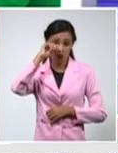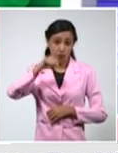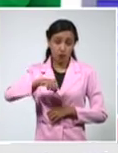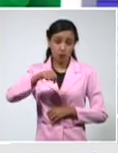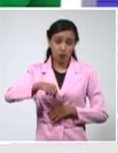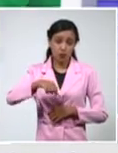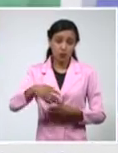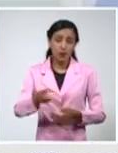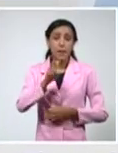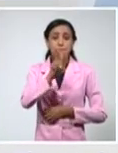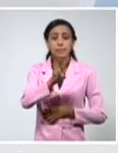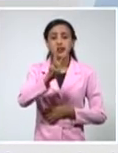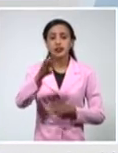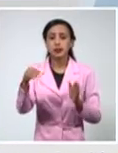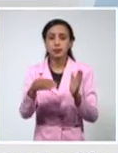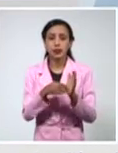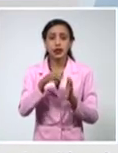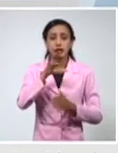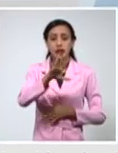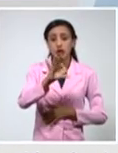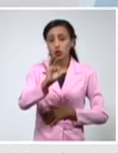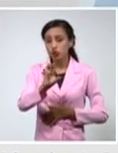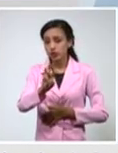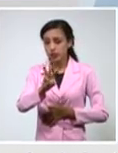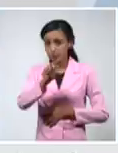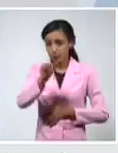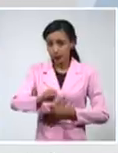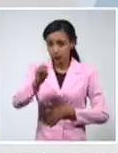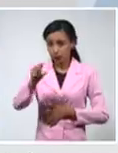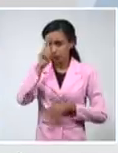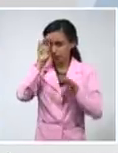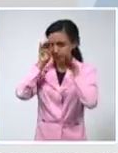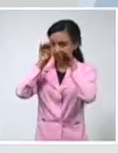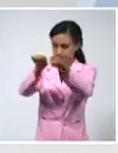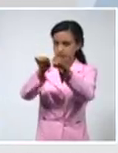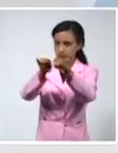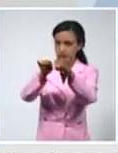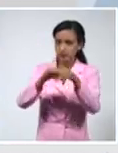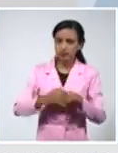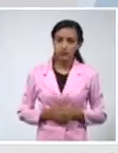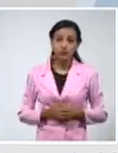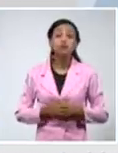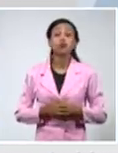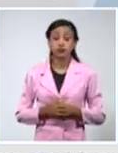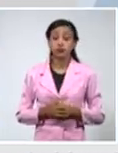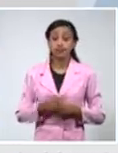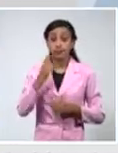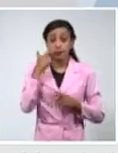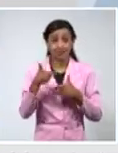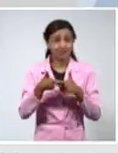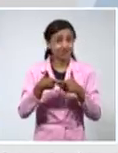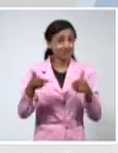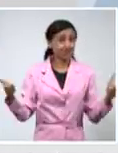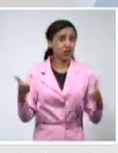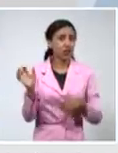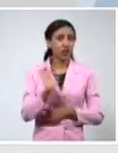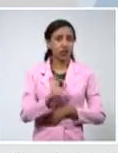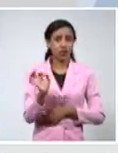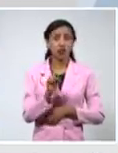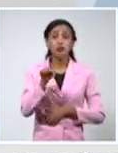con 23.583 pacientes ingresados, cifra todavía alta,